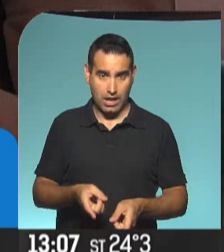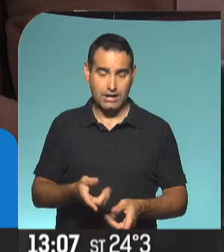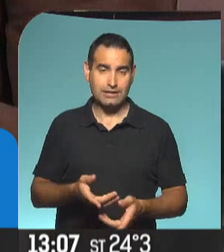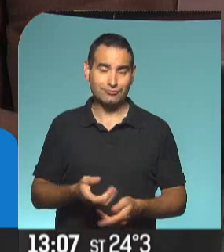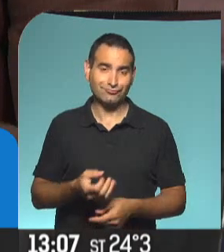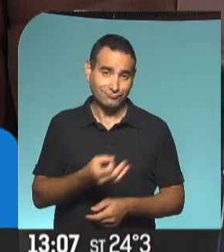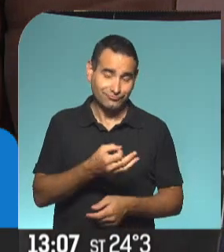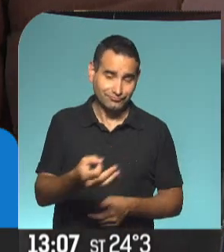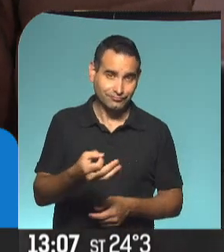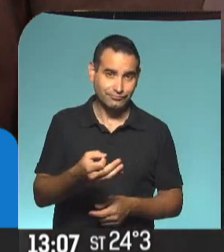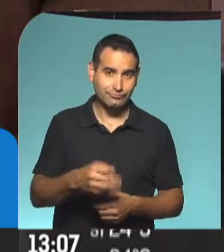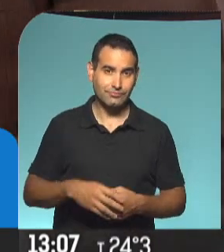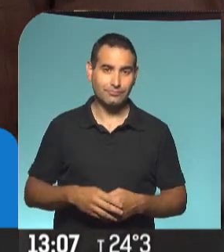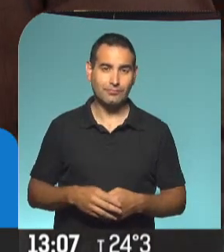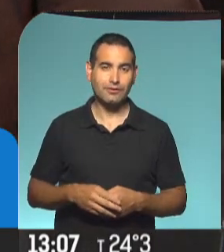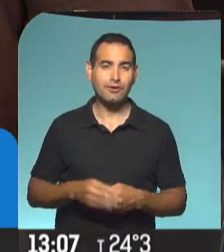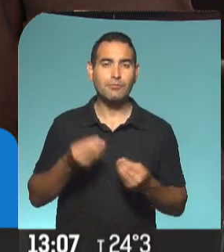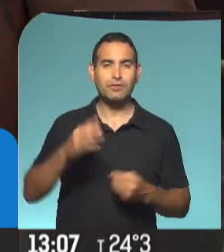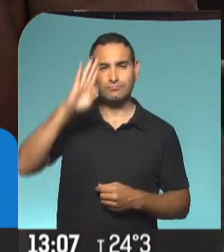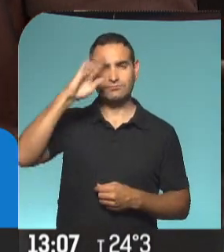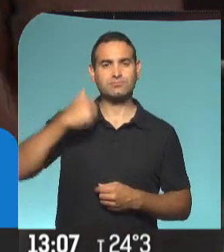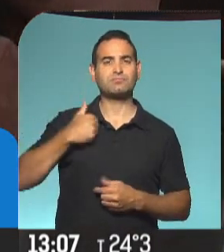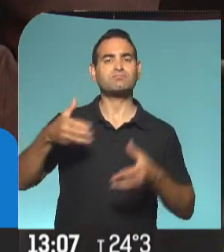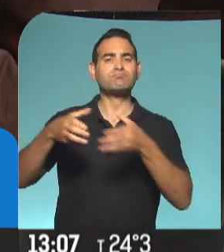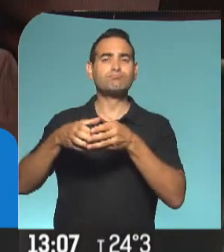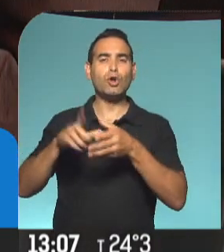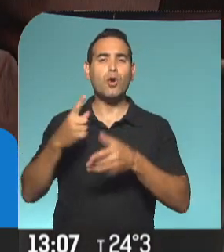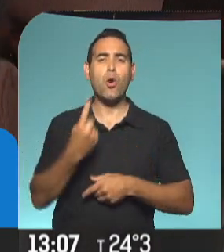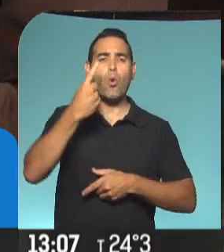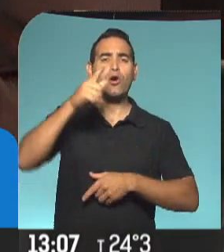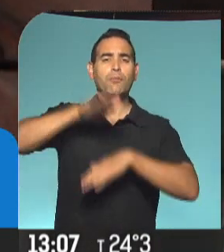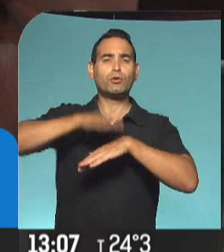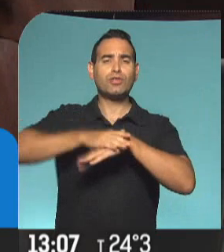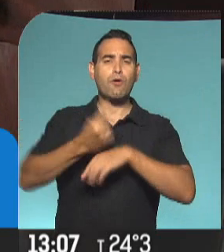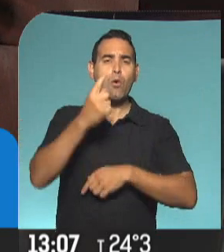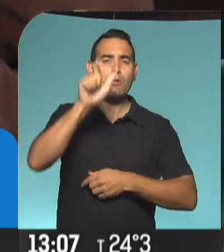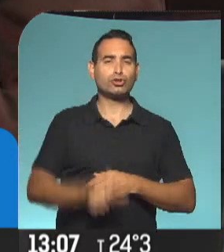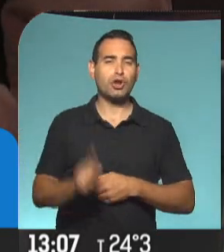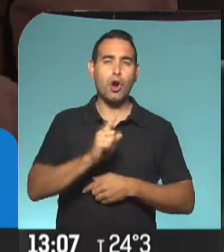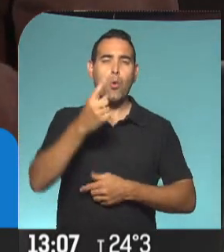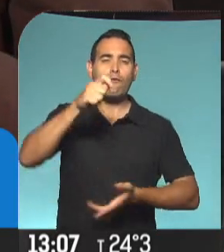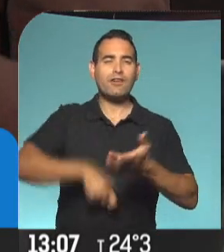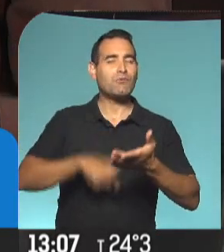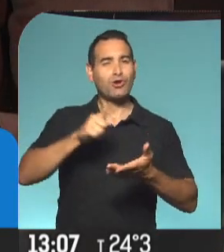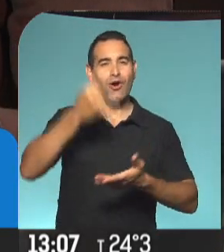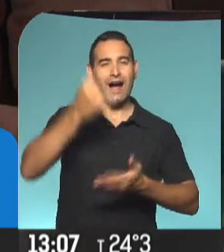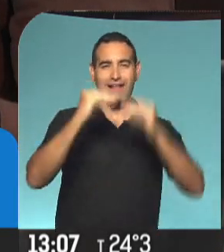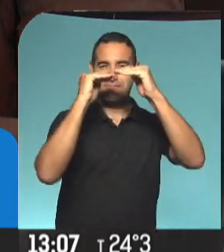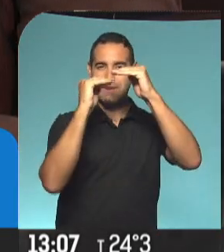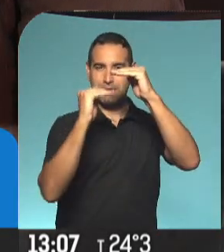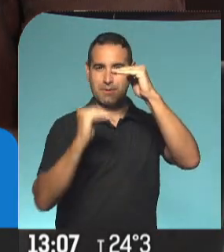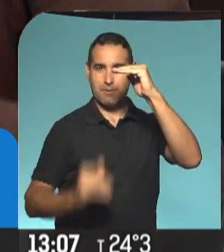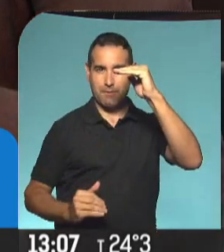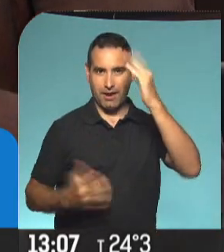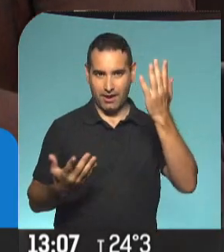acá, ¿qué pasa con la Armada? No hay un responsable, porque no hay uno que firma. Esto es una cadena de mandos,